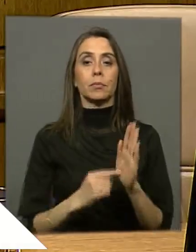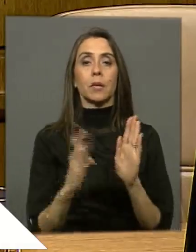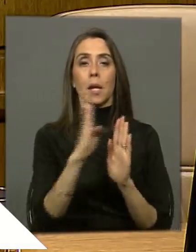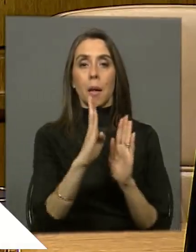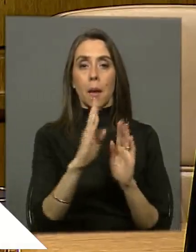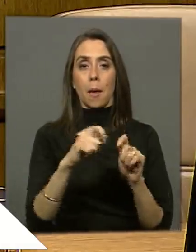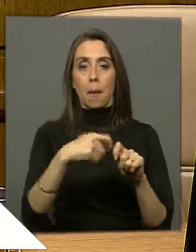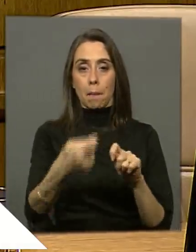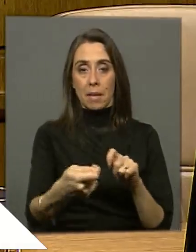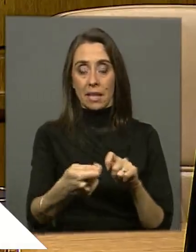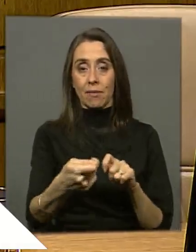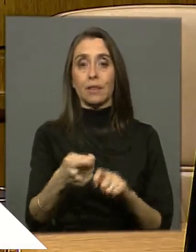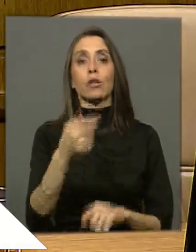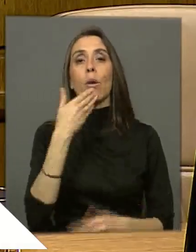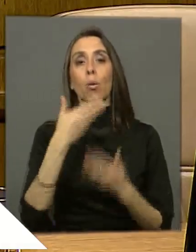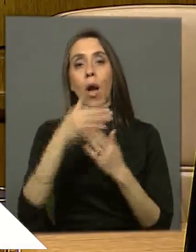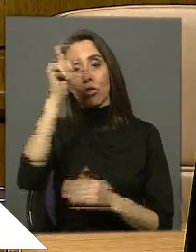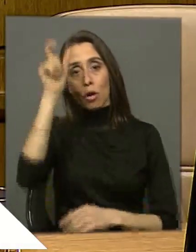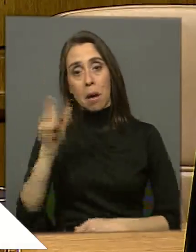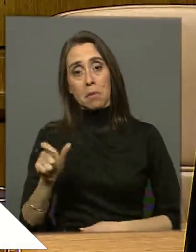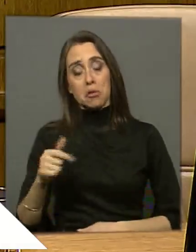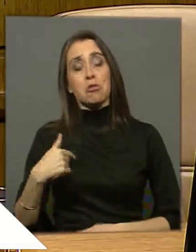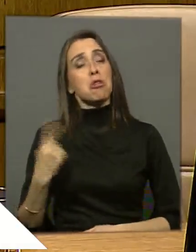por renuncia voluntaria